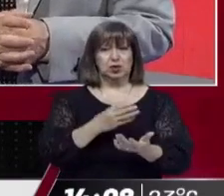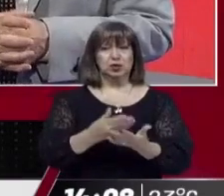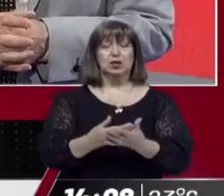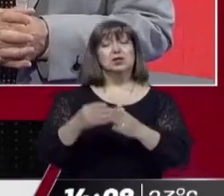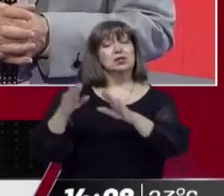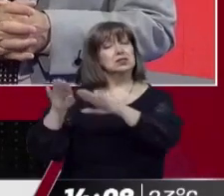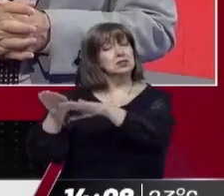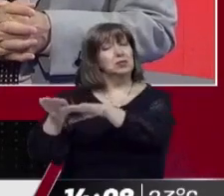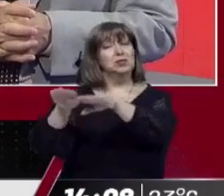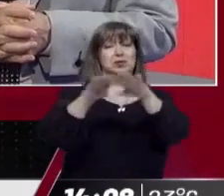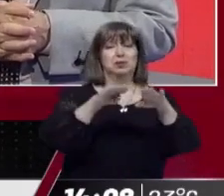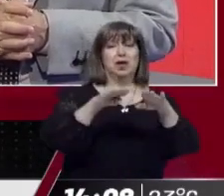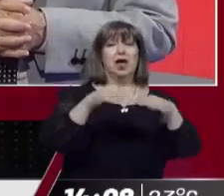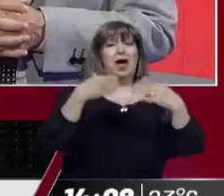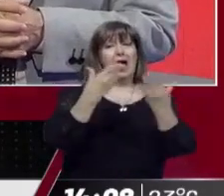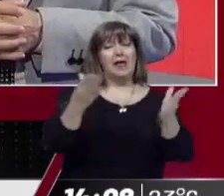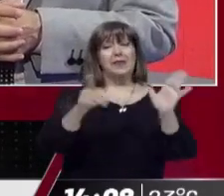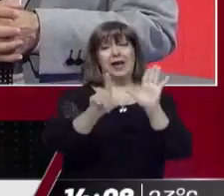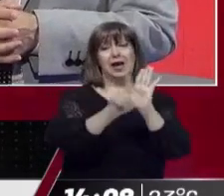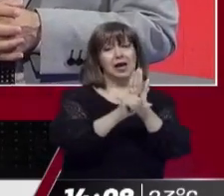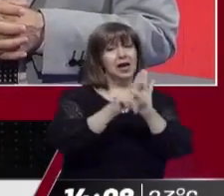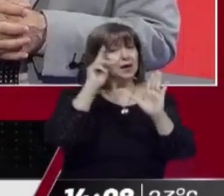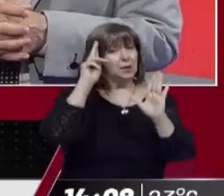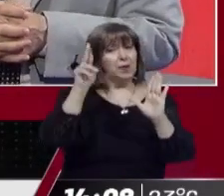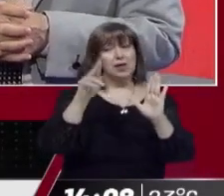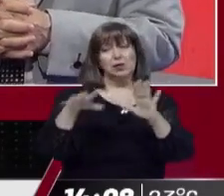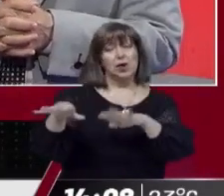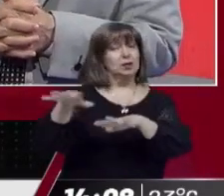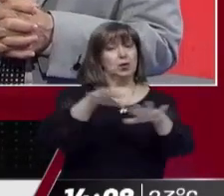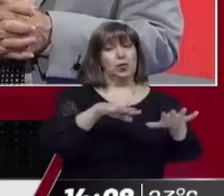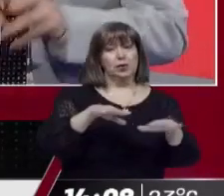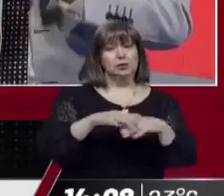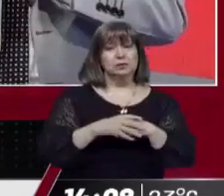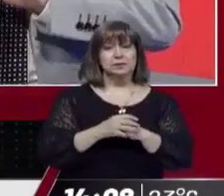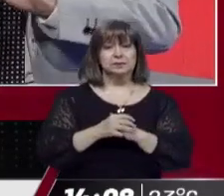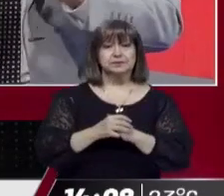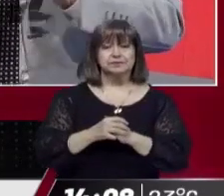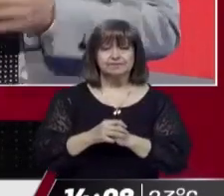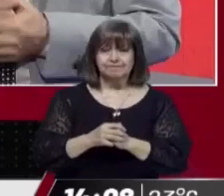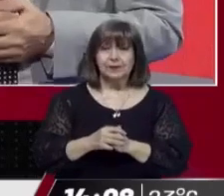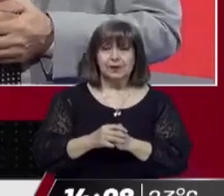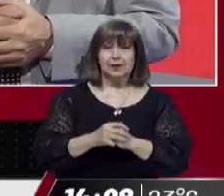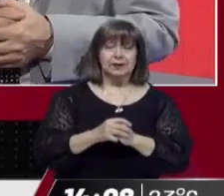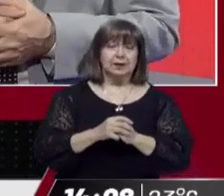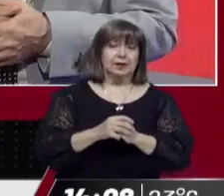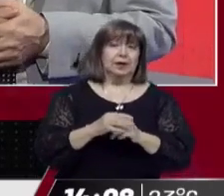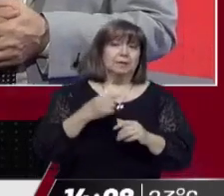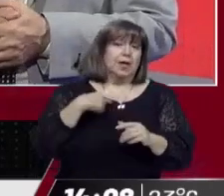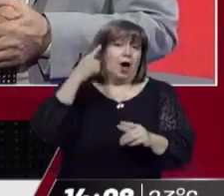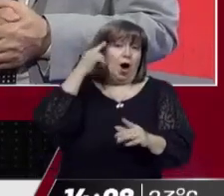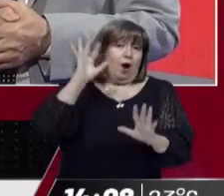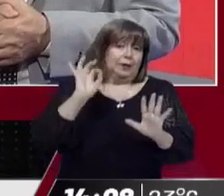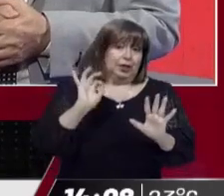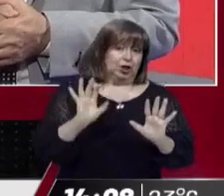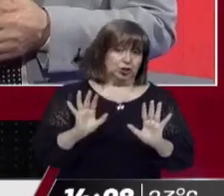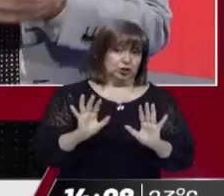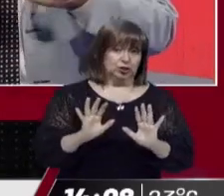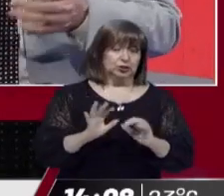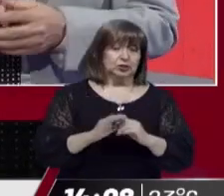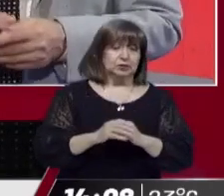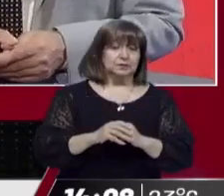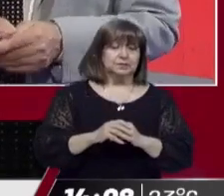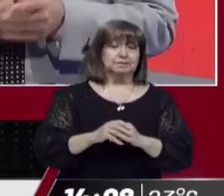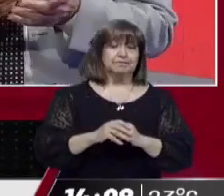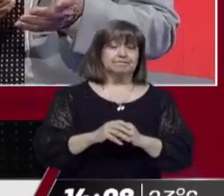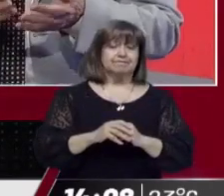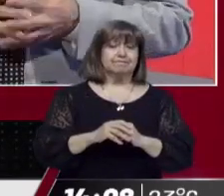todos iguales ante la ley, pero que no haya otros más iguales que los demás. Esto es parafraseando, ¿no? Sí. La rebelión en